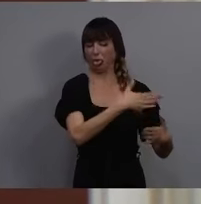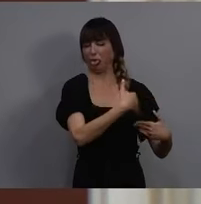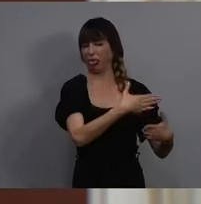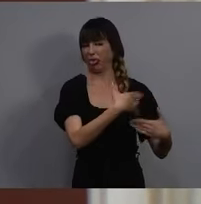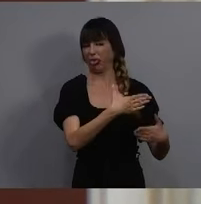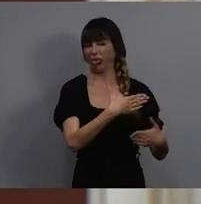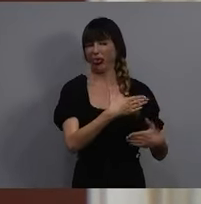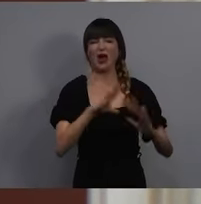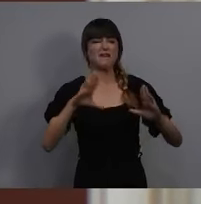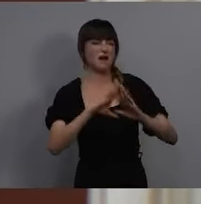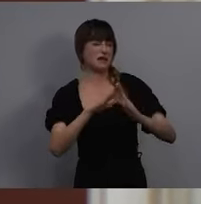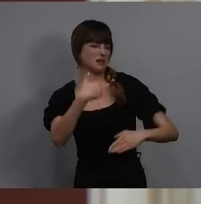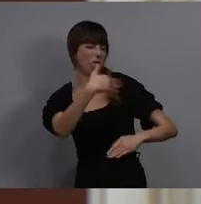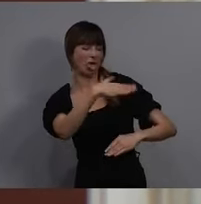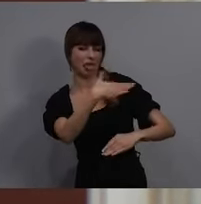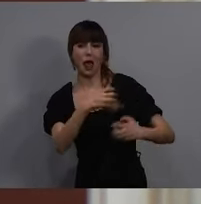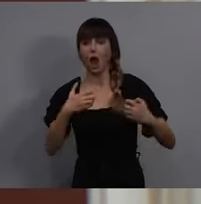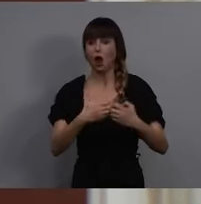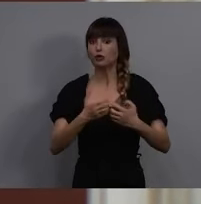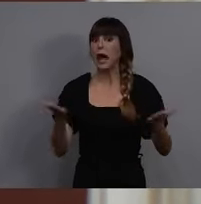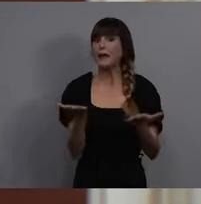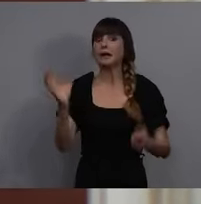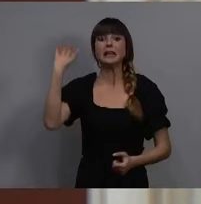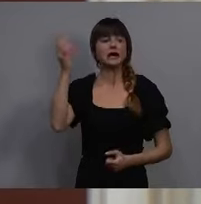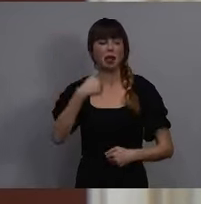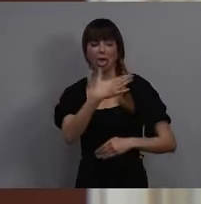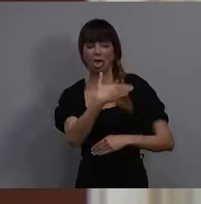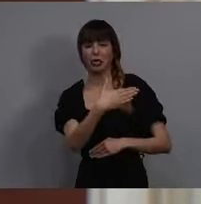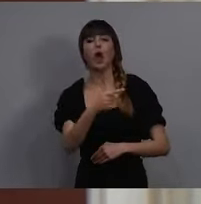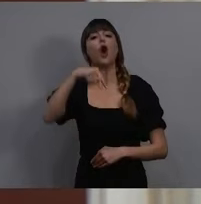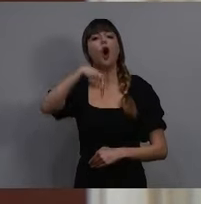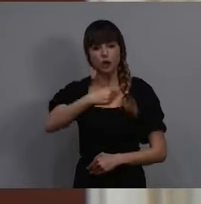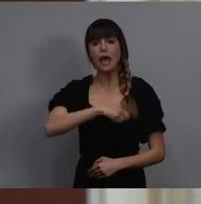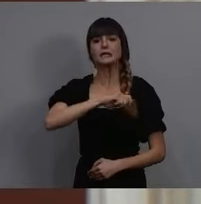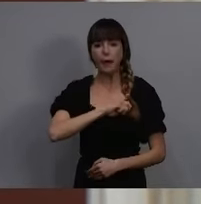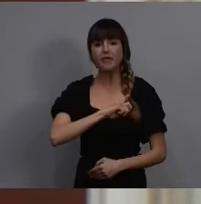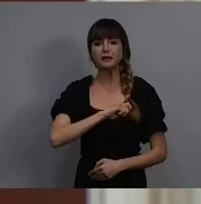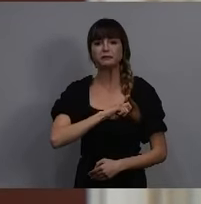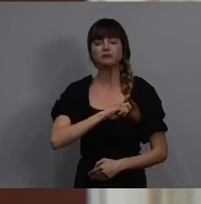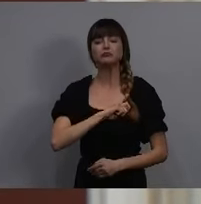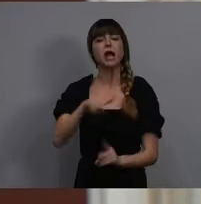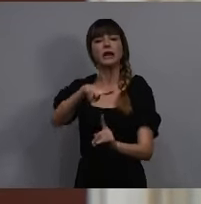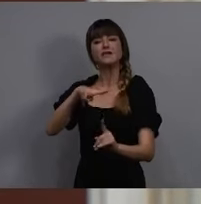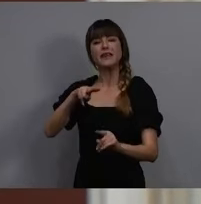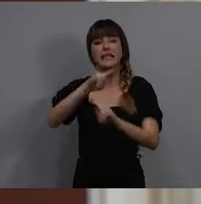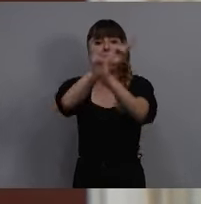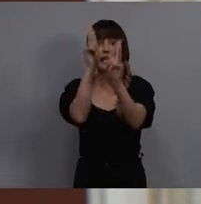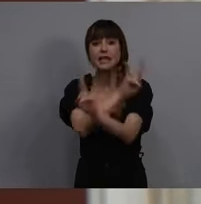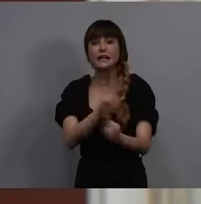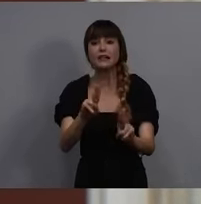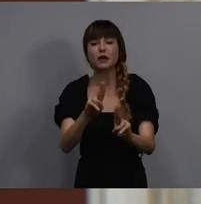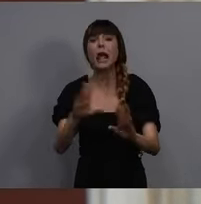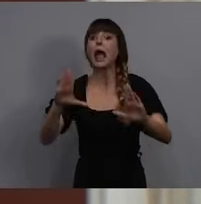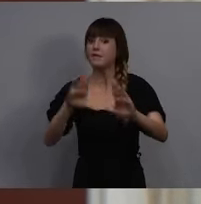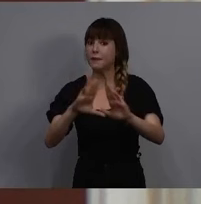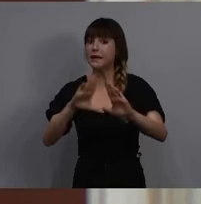feminista y se desdeña lucha contra la emergencia climática hoy España es referente internacional en feminismo y